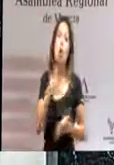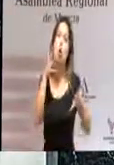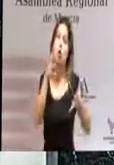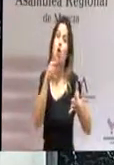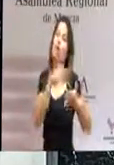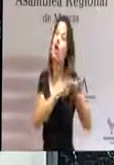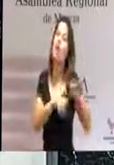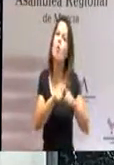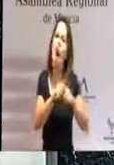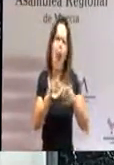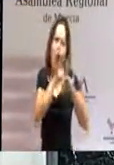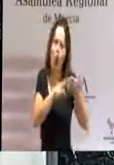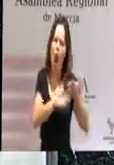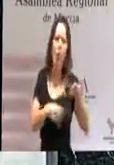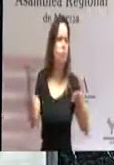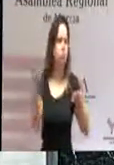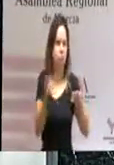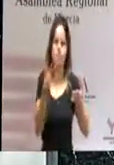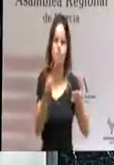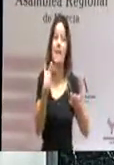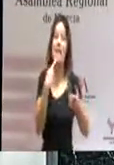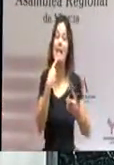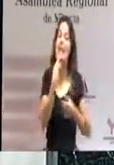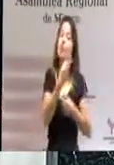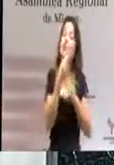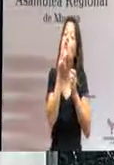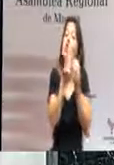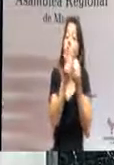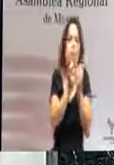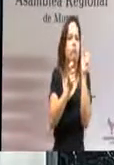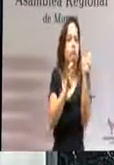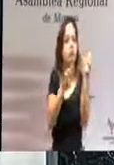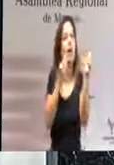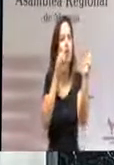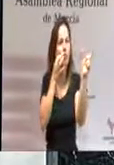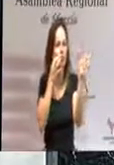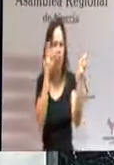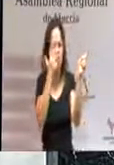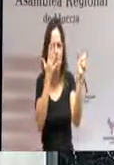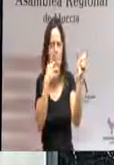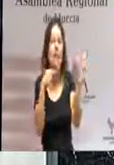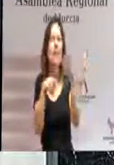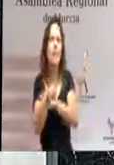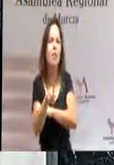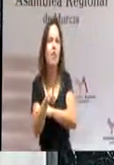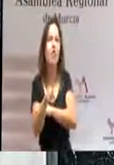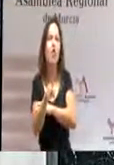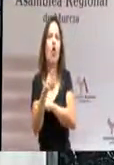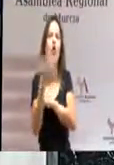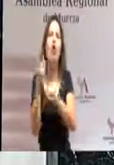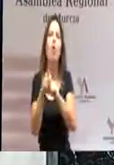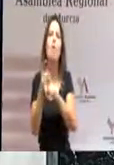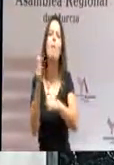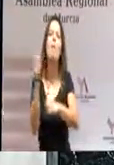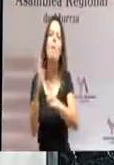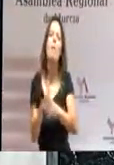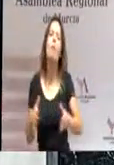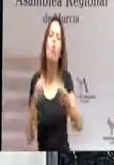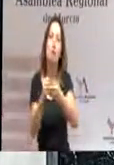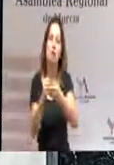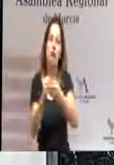casi de cabecera. Señala que detrás de sus grandes cifras se esconde el crecimiento, la desigualdad y la bolsa de la exclusión